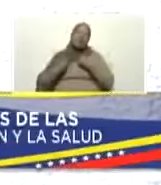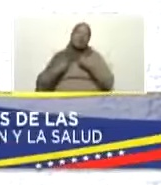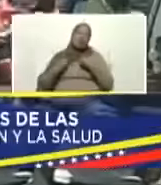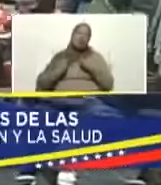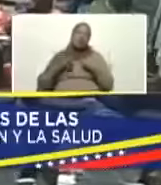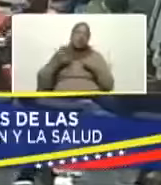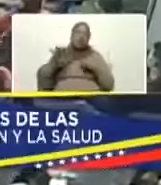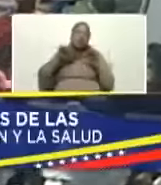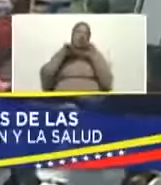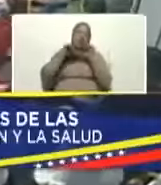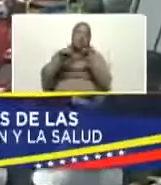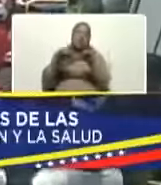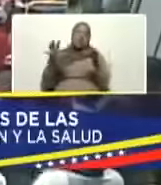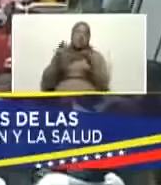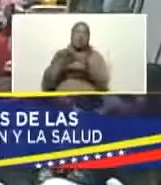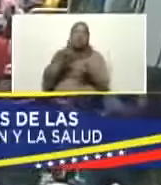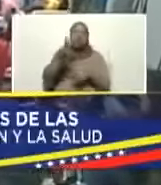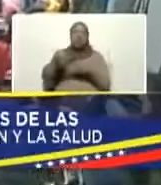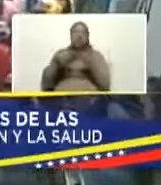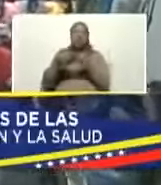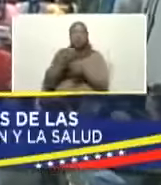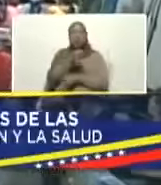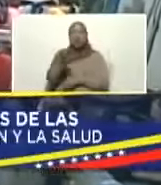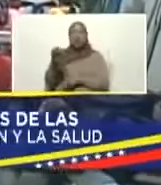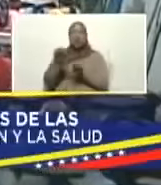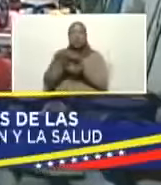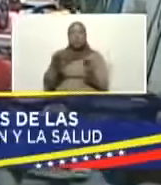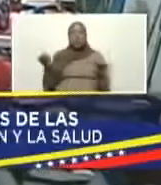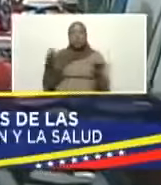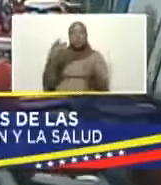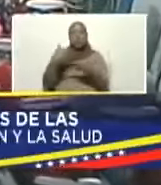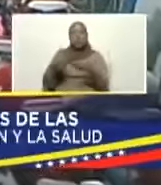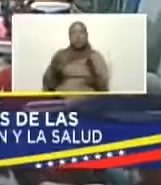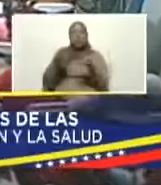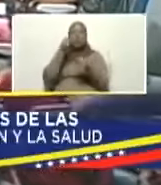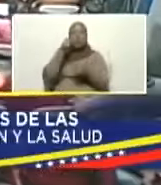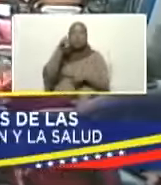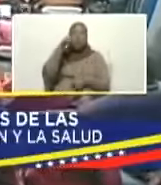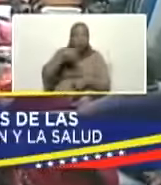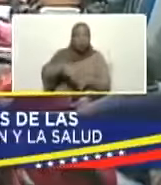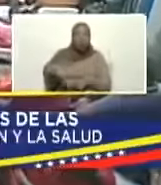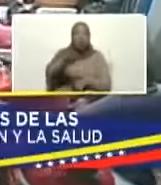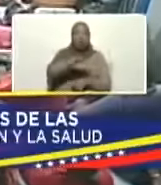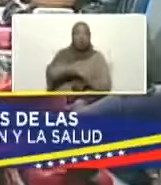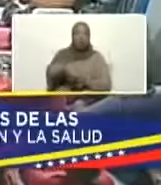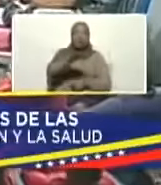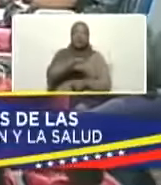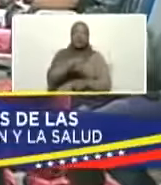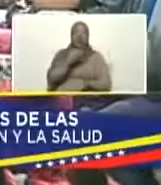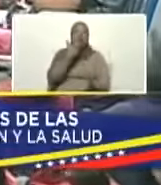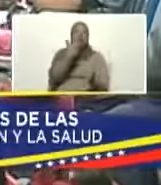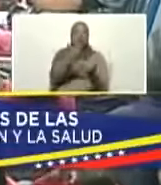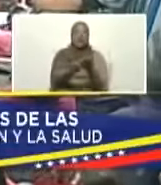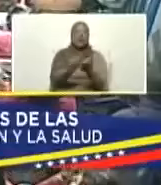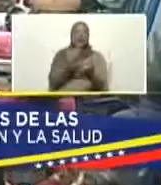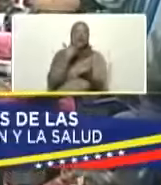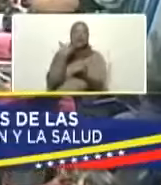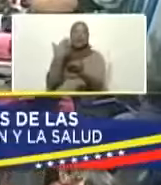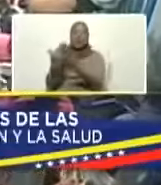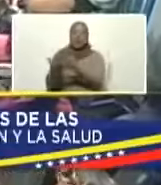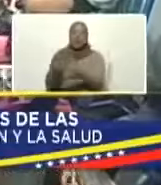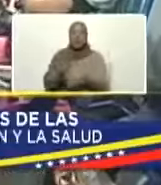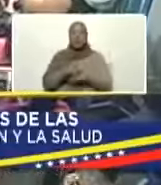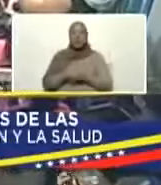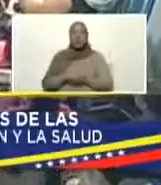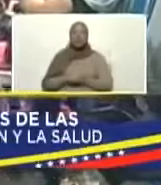patria sigue! UNEFA, excelencia educativa abierta al pueblo. Muchas gracias. Graciela, tú sí